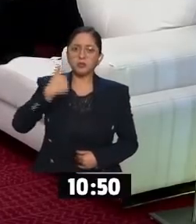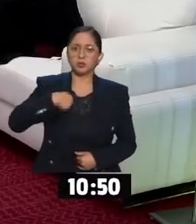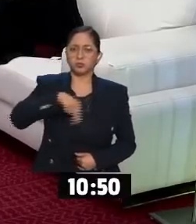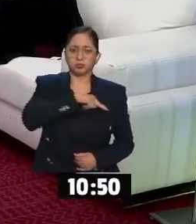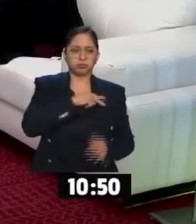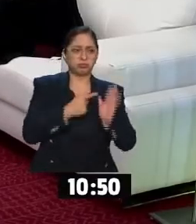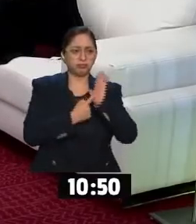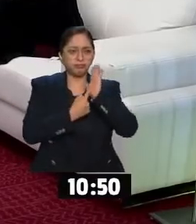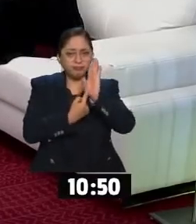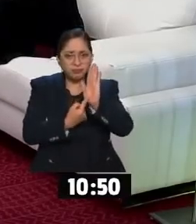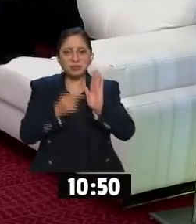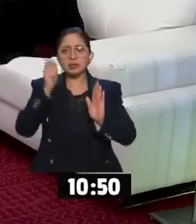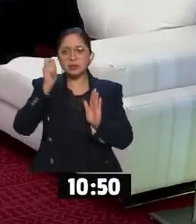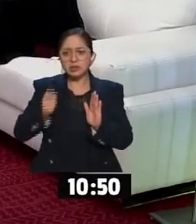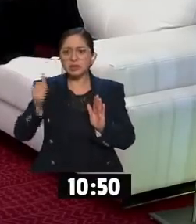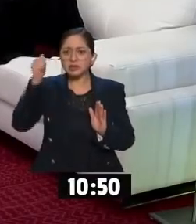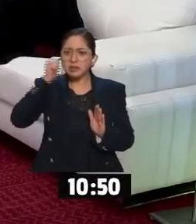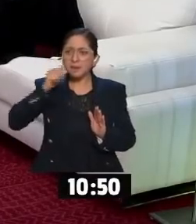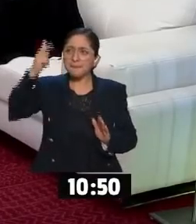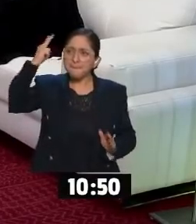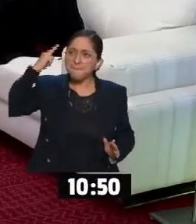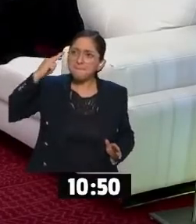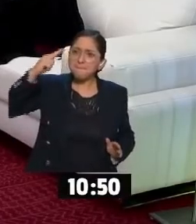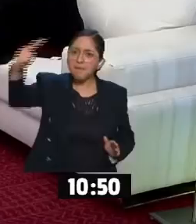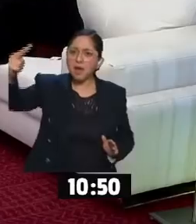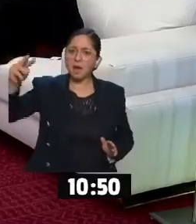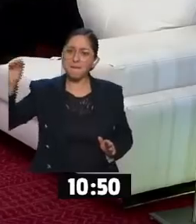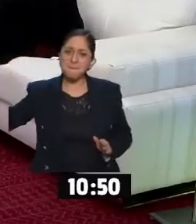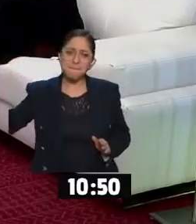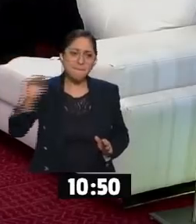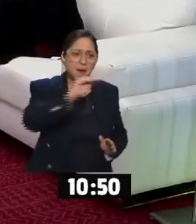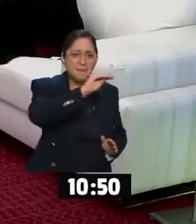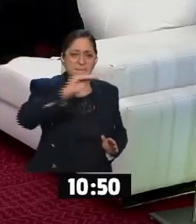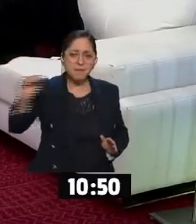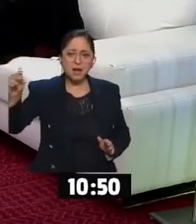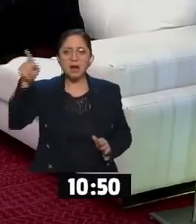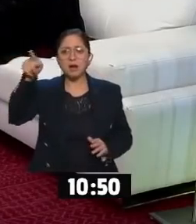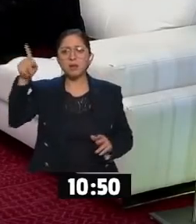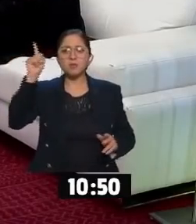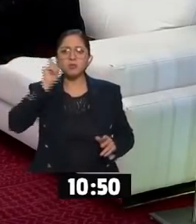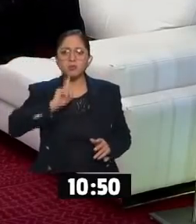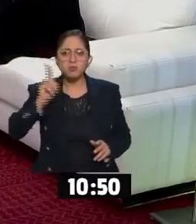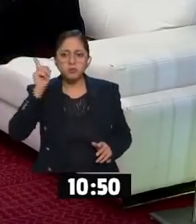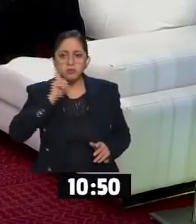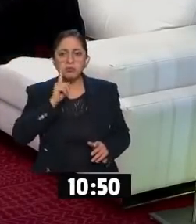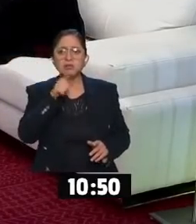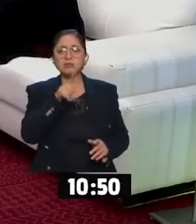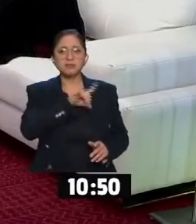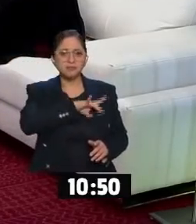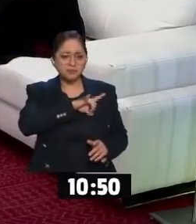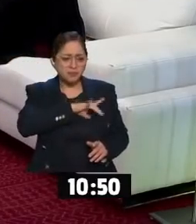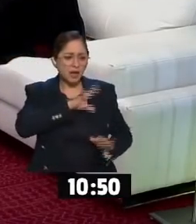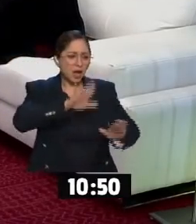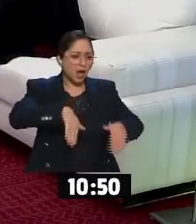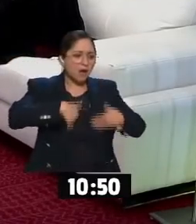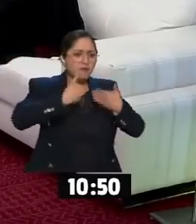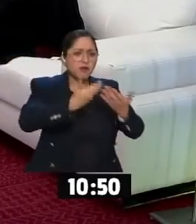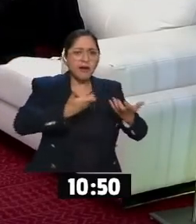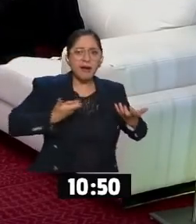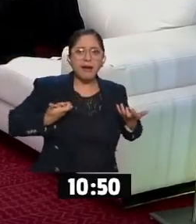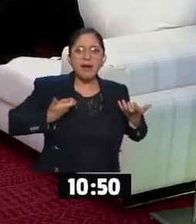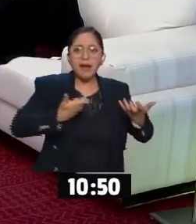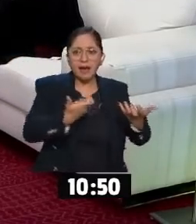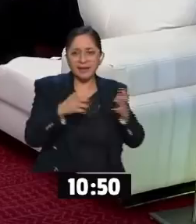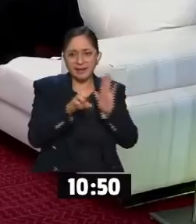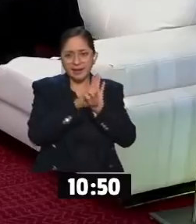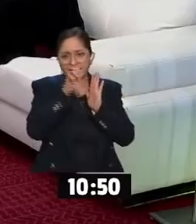Lo llevan cacheteando todo el viaje y cuando llega a otro punto, pues ahí se lo chutan. La señora que enfrentan en la calle. Sí. Y en la calle un tipo